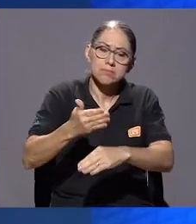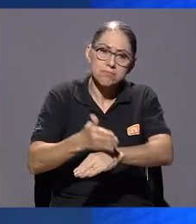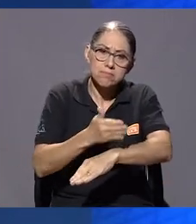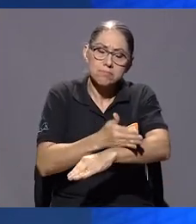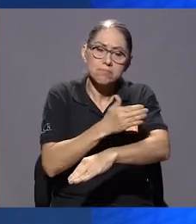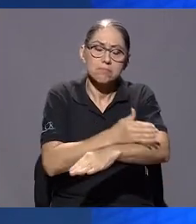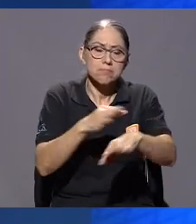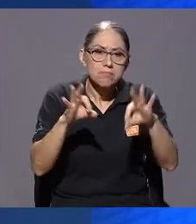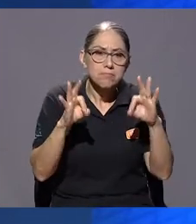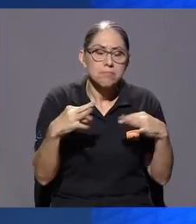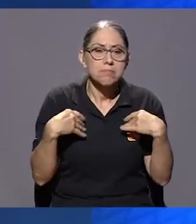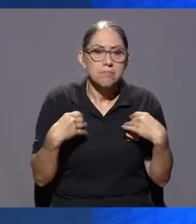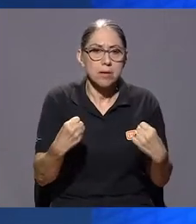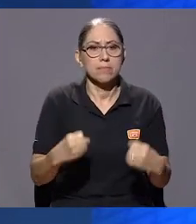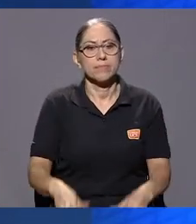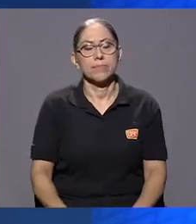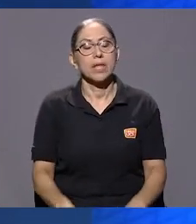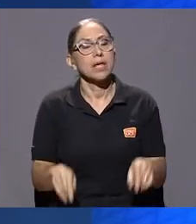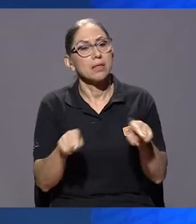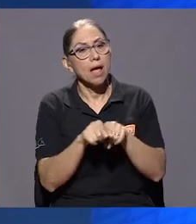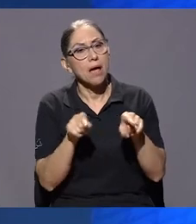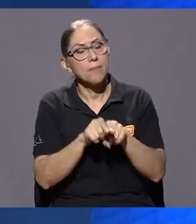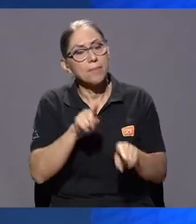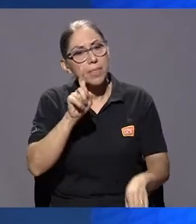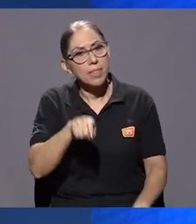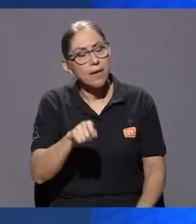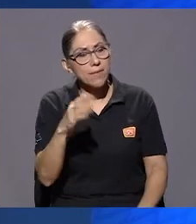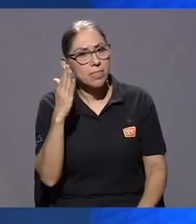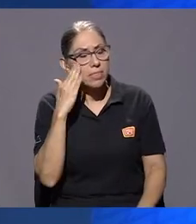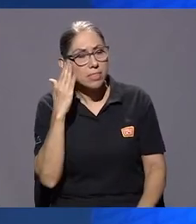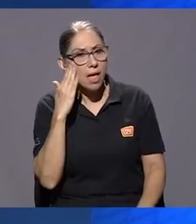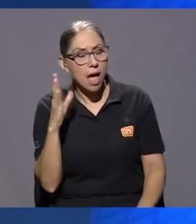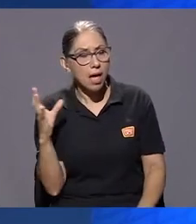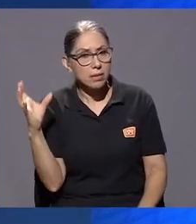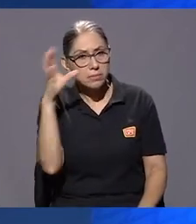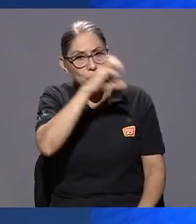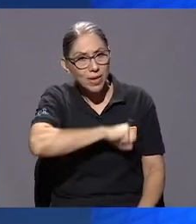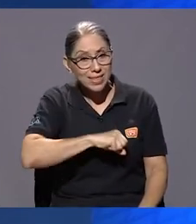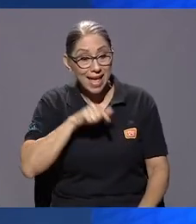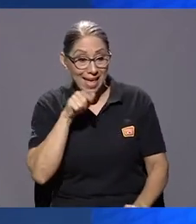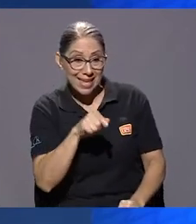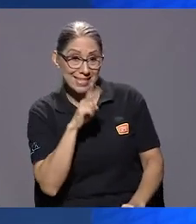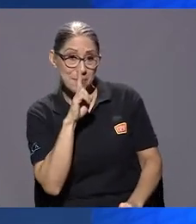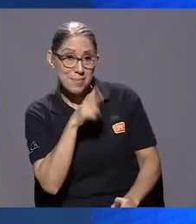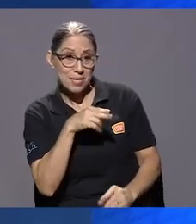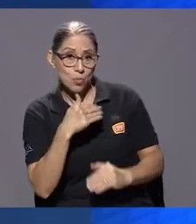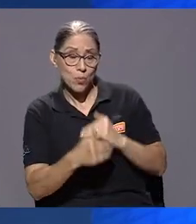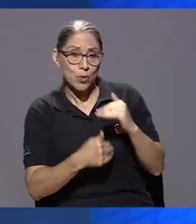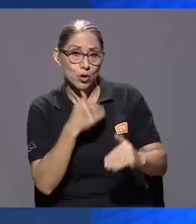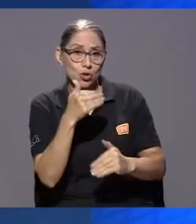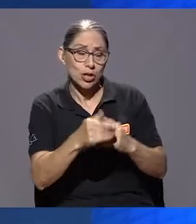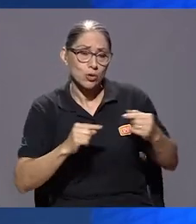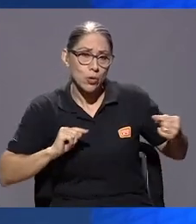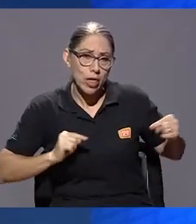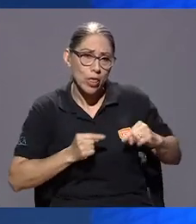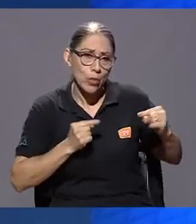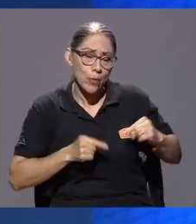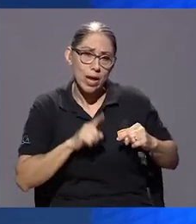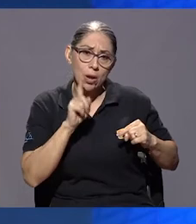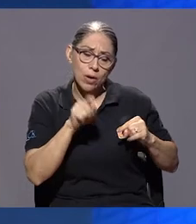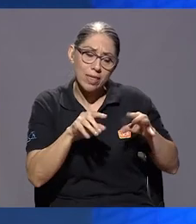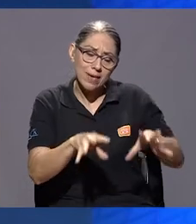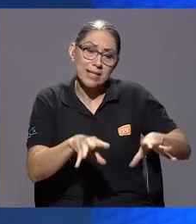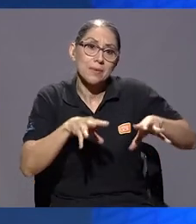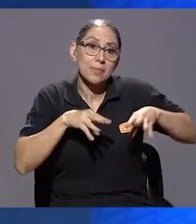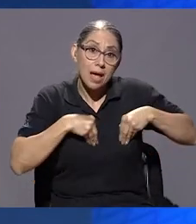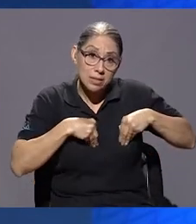Y también estar conscientes de que ese mismo proceso de duelo que debemos hacer correctamente ante la pérdida de un ser querido,